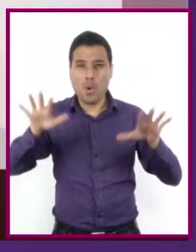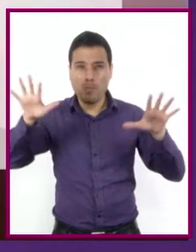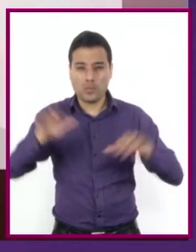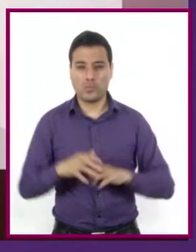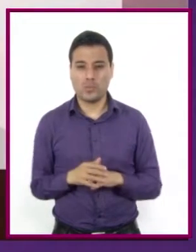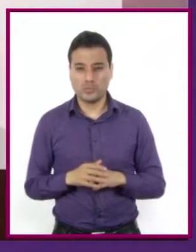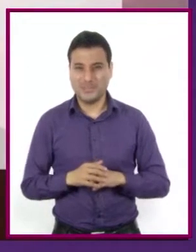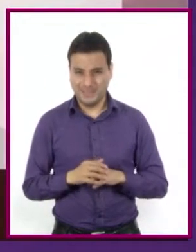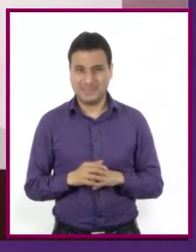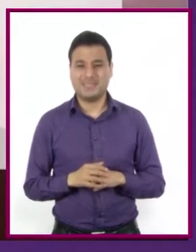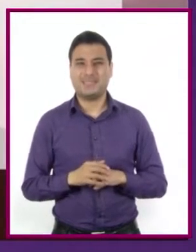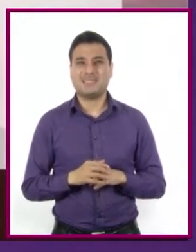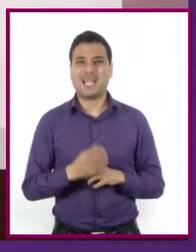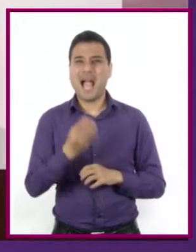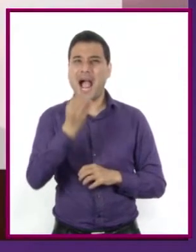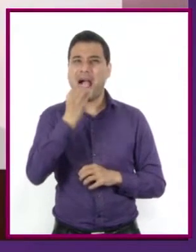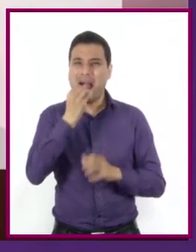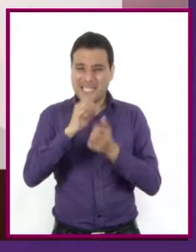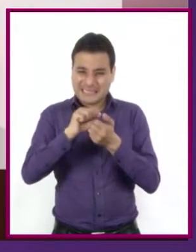el